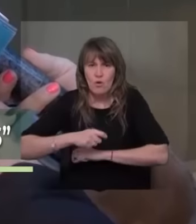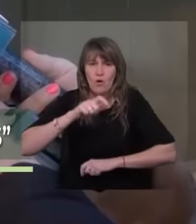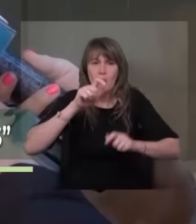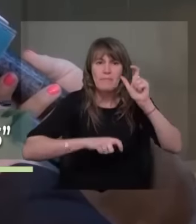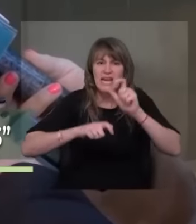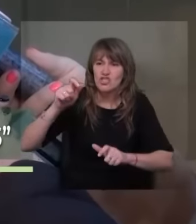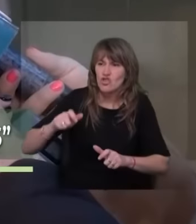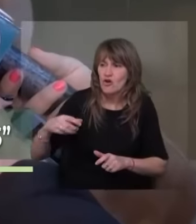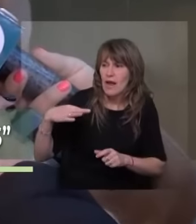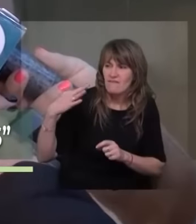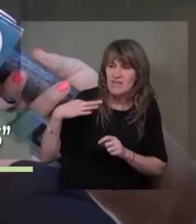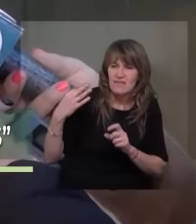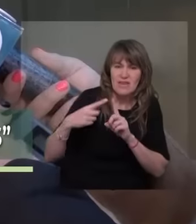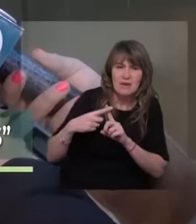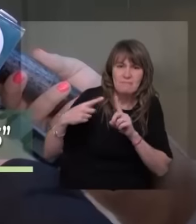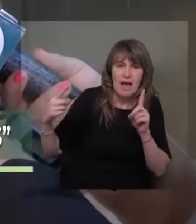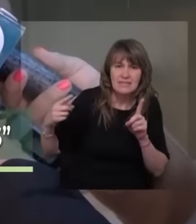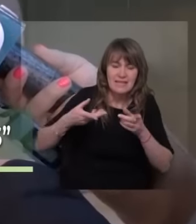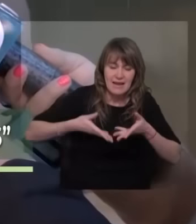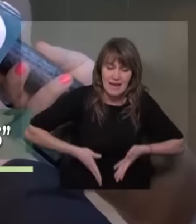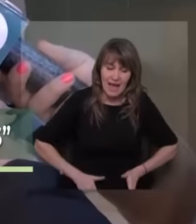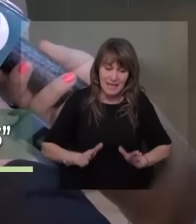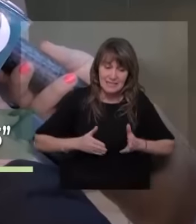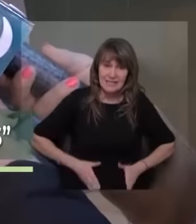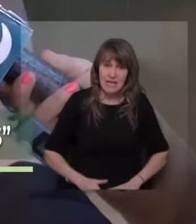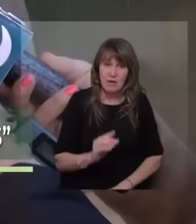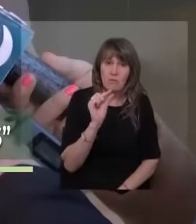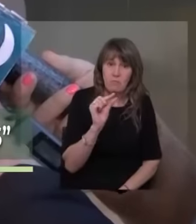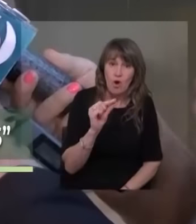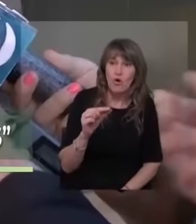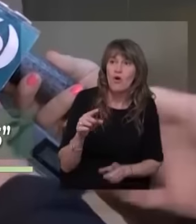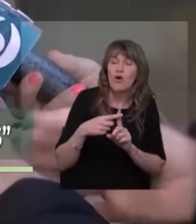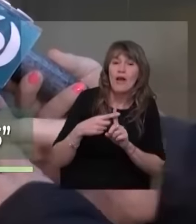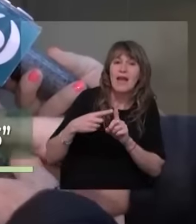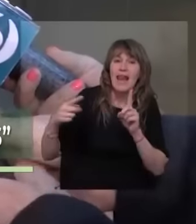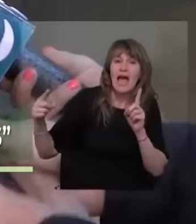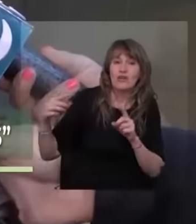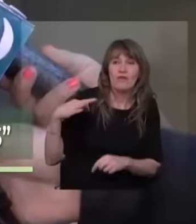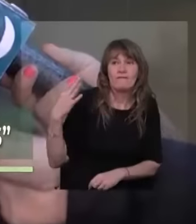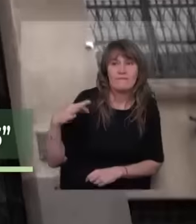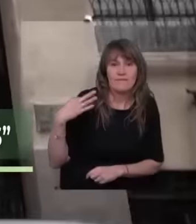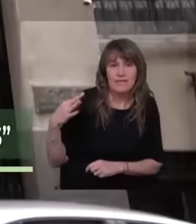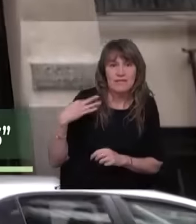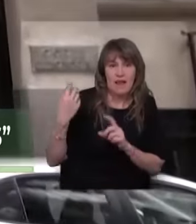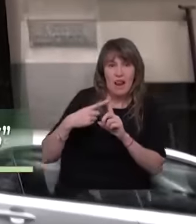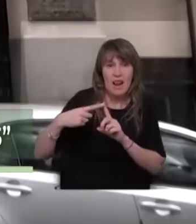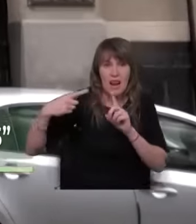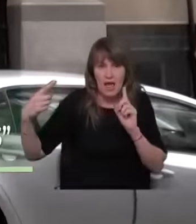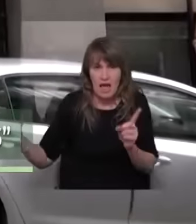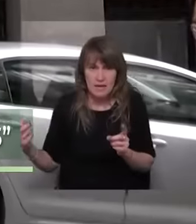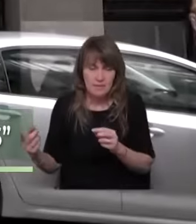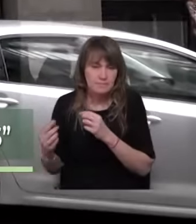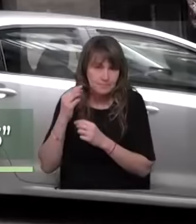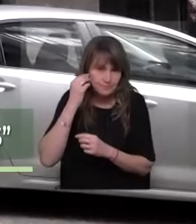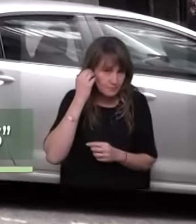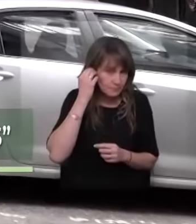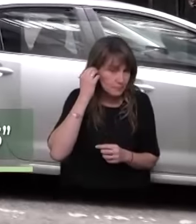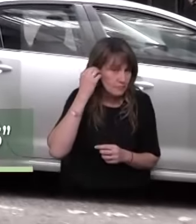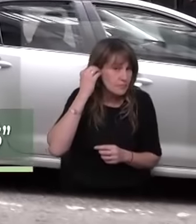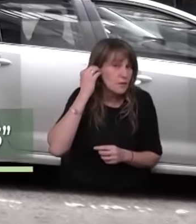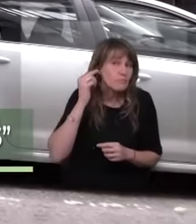cada vez nacemos menos vez vivimos más por suerte transformamos en tragedia una